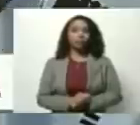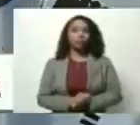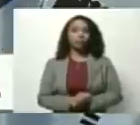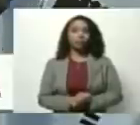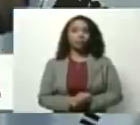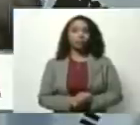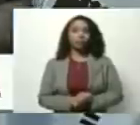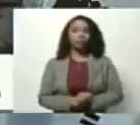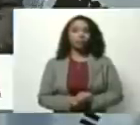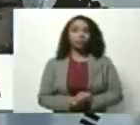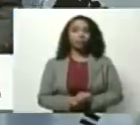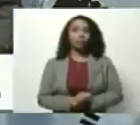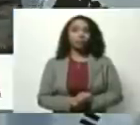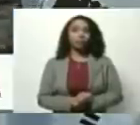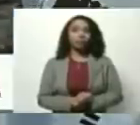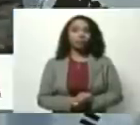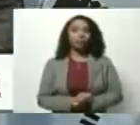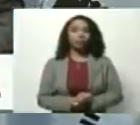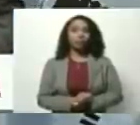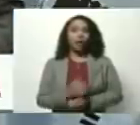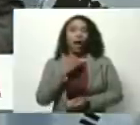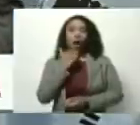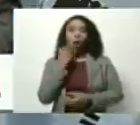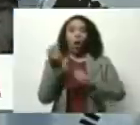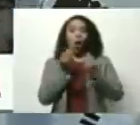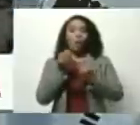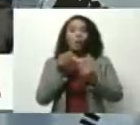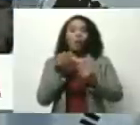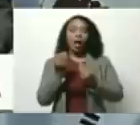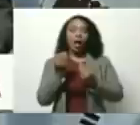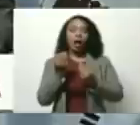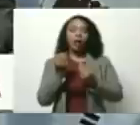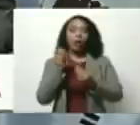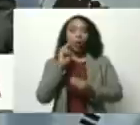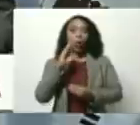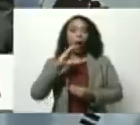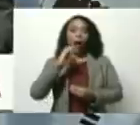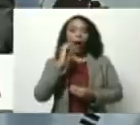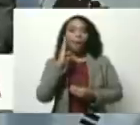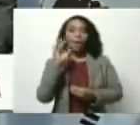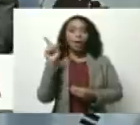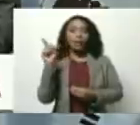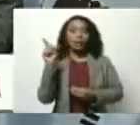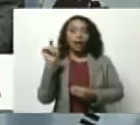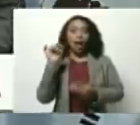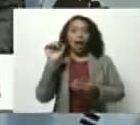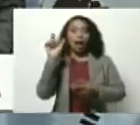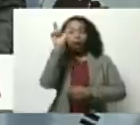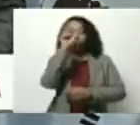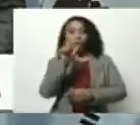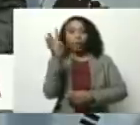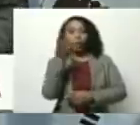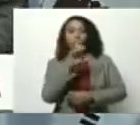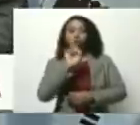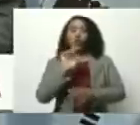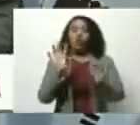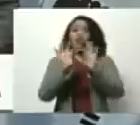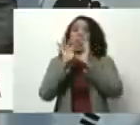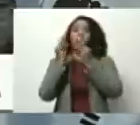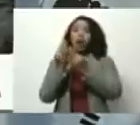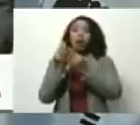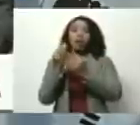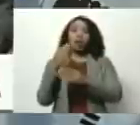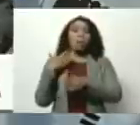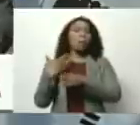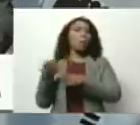la, algo así como de la UCAP, pero en Puerto Ordaz, en Guayana, no es familiar de él, ¿qué